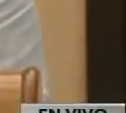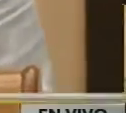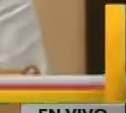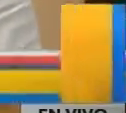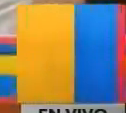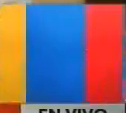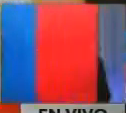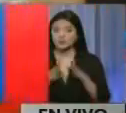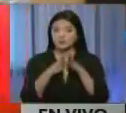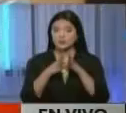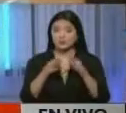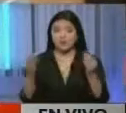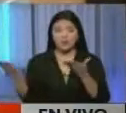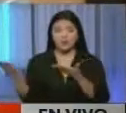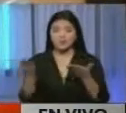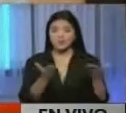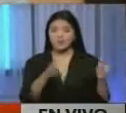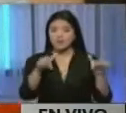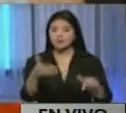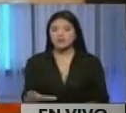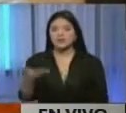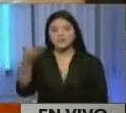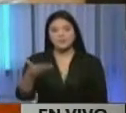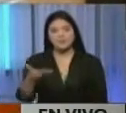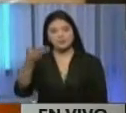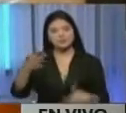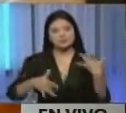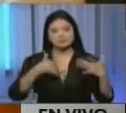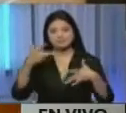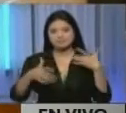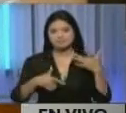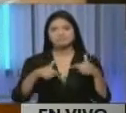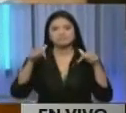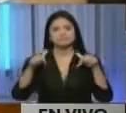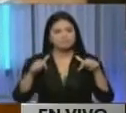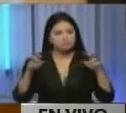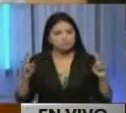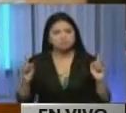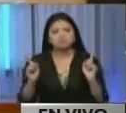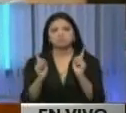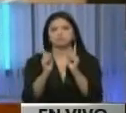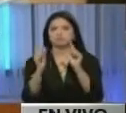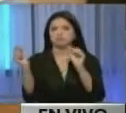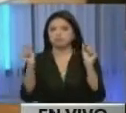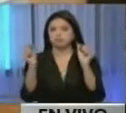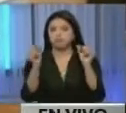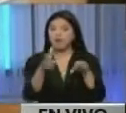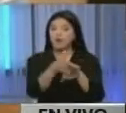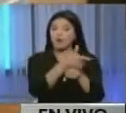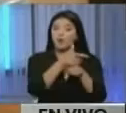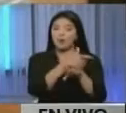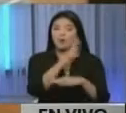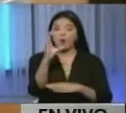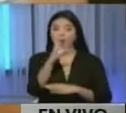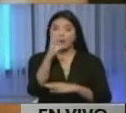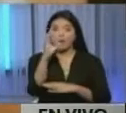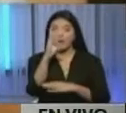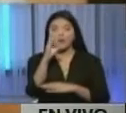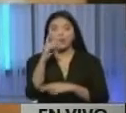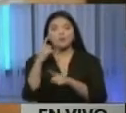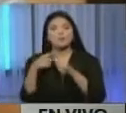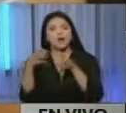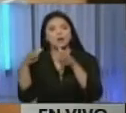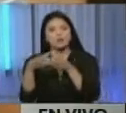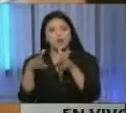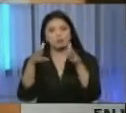Bienvenidos todos a esta importante ceremonia de la mesa de conversaciones entre el Gobierno de Colombia y las Fuerzas